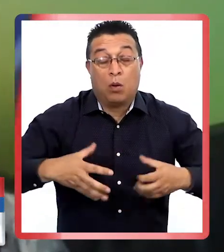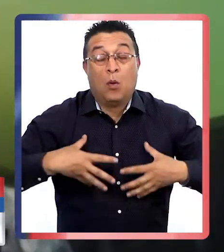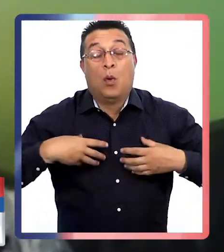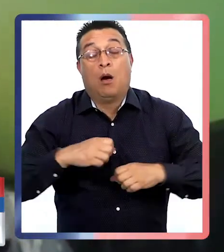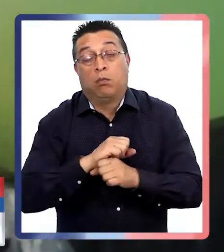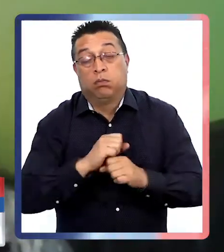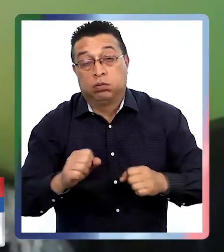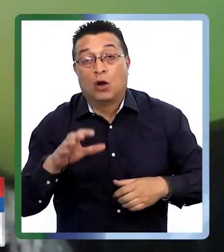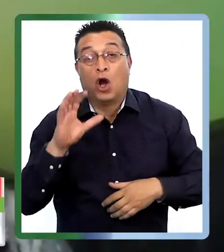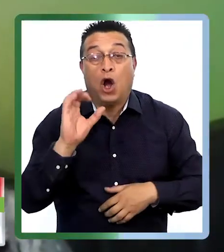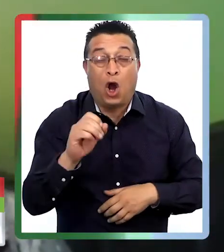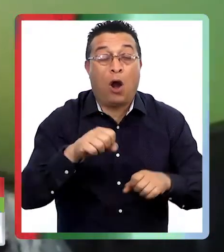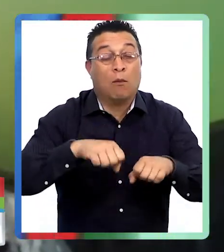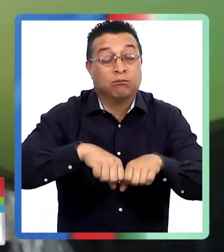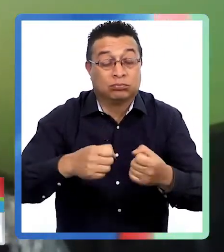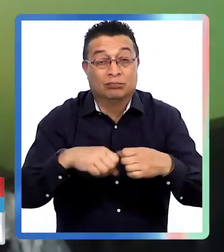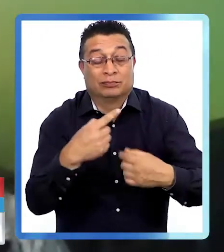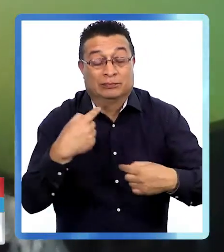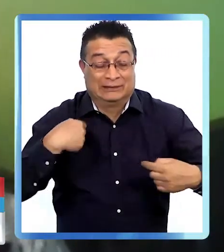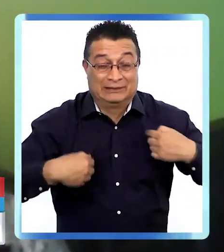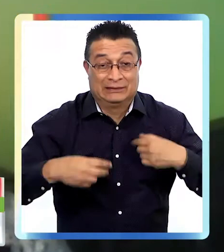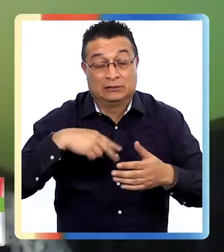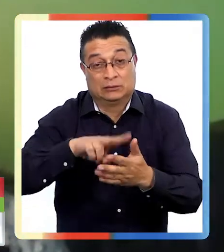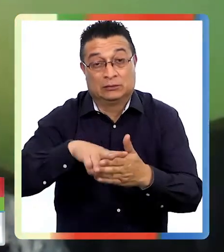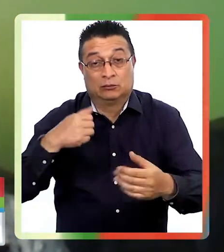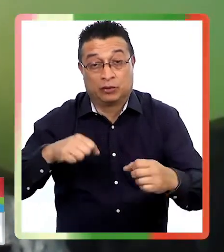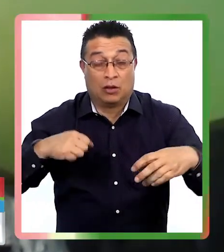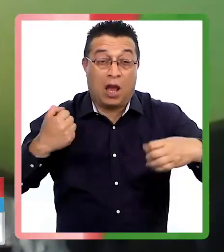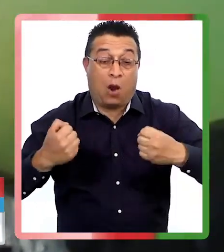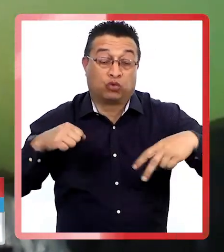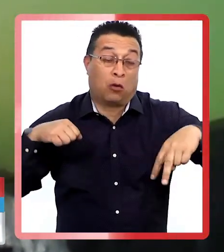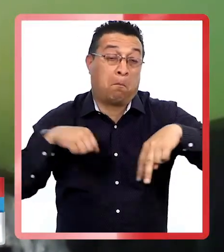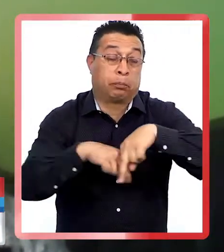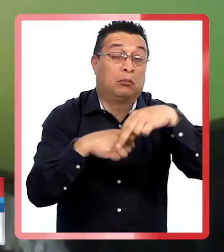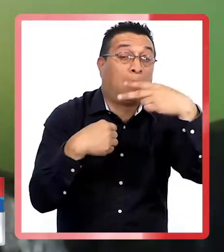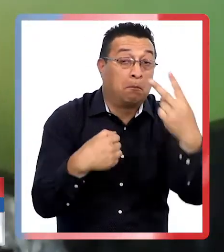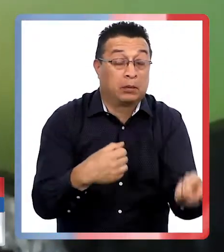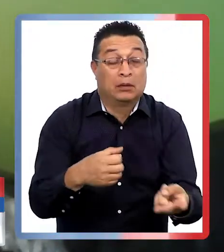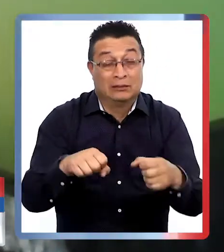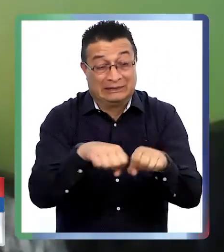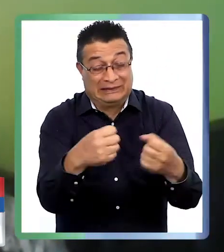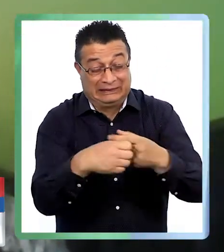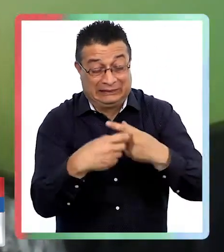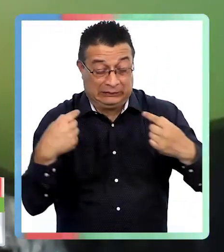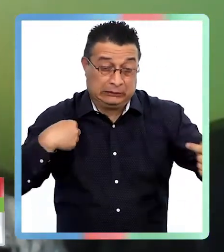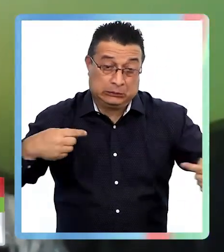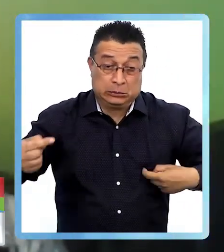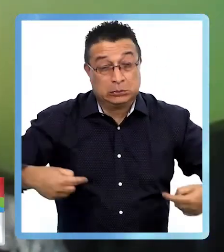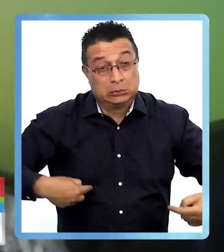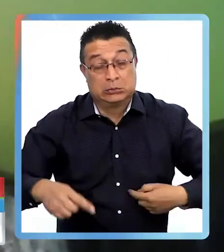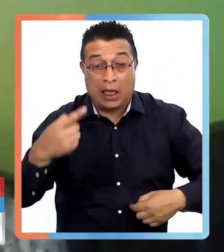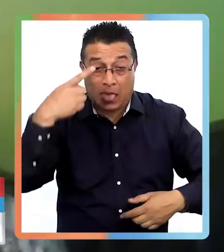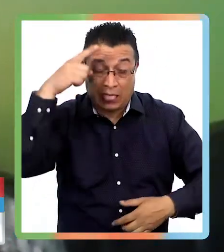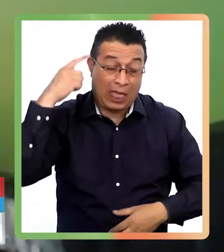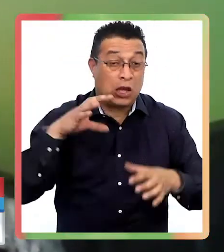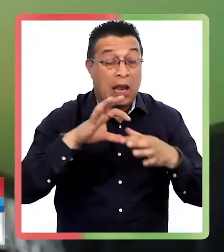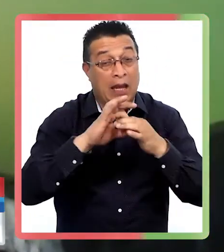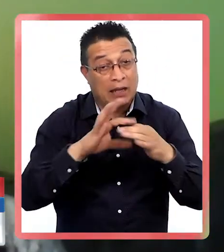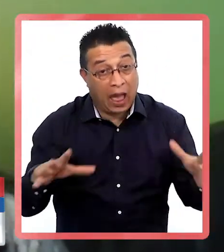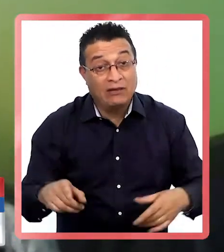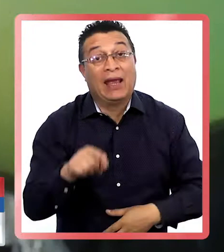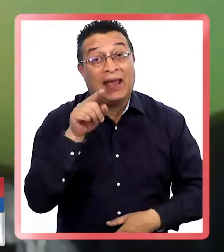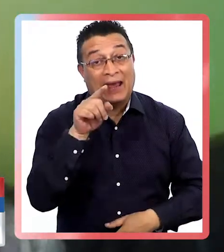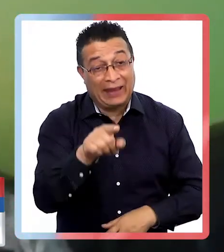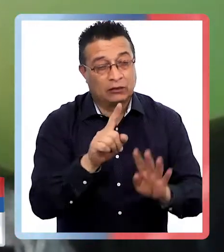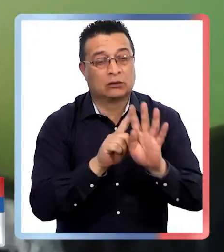un paciente politraumatizado es decir una persona que pudo haber sido atropellada y que tiene múltiples fracturas o múltiples daños graves